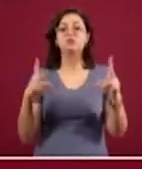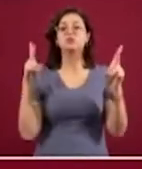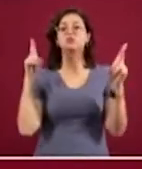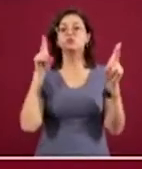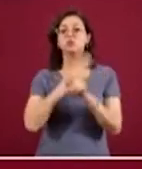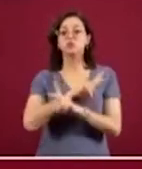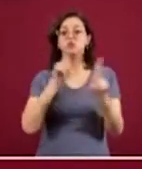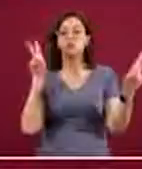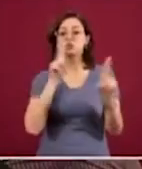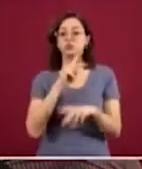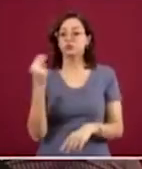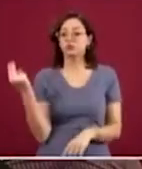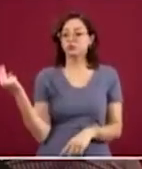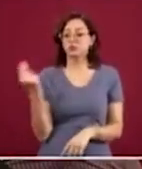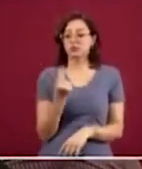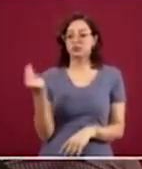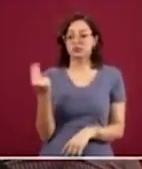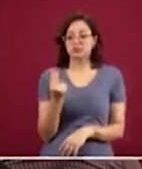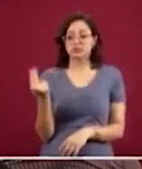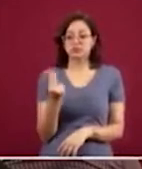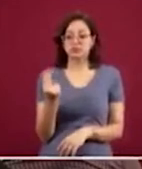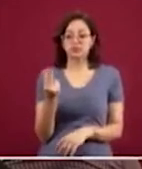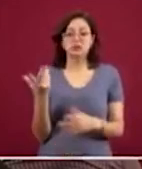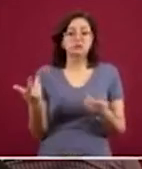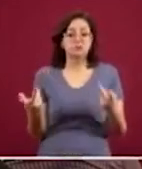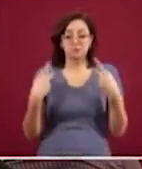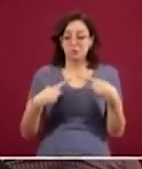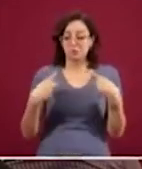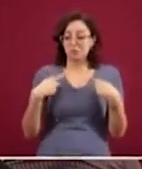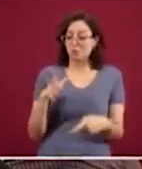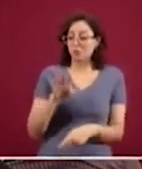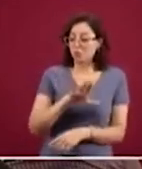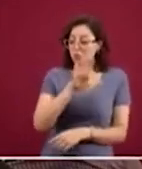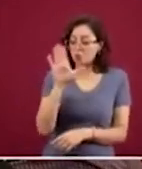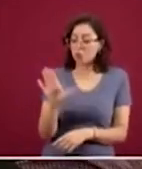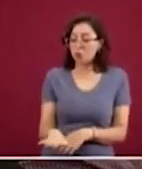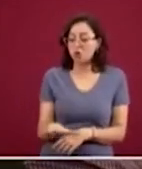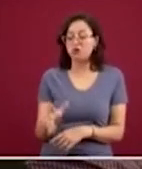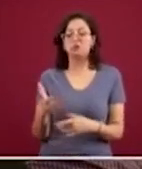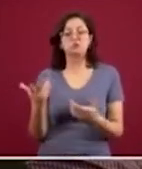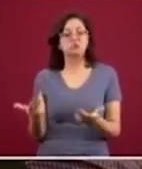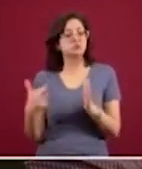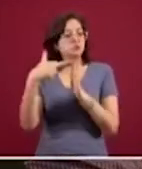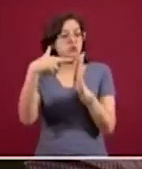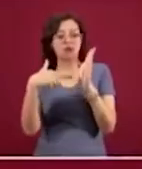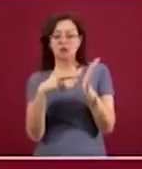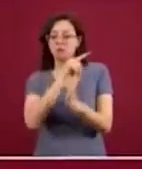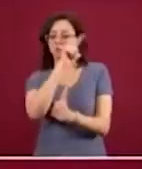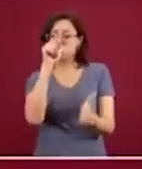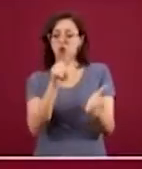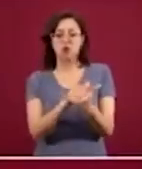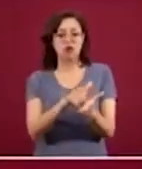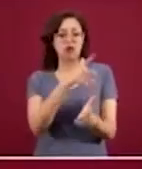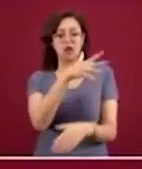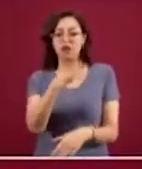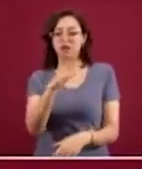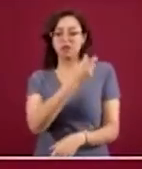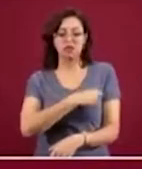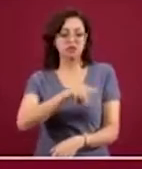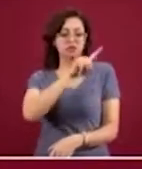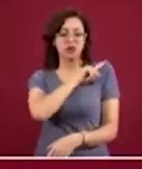respiratoria las disposiciones generales de bioseguridad que contempla el reglamento de la ley general de salud en materia de